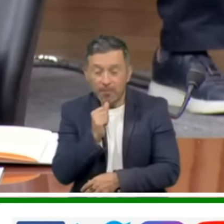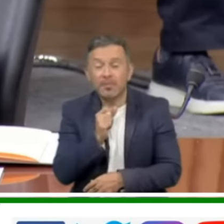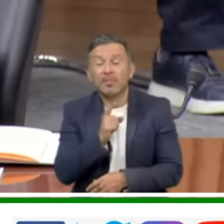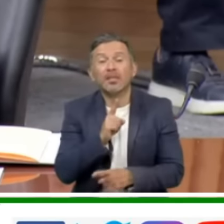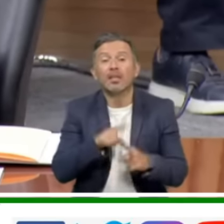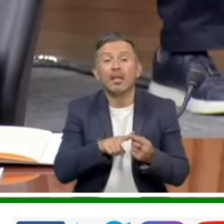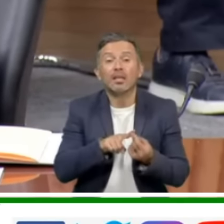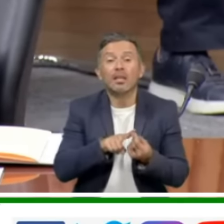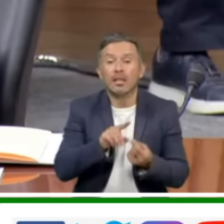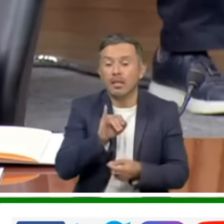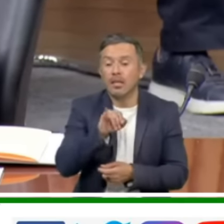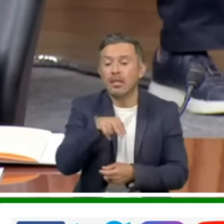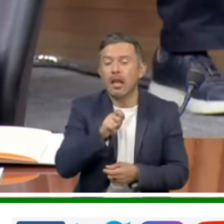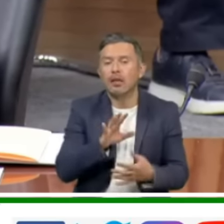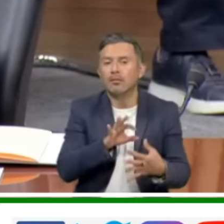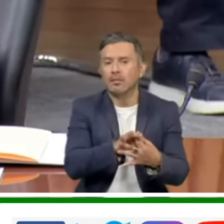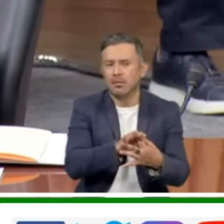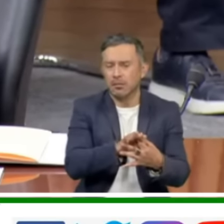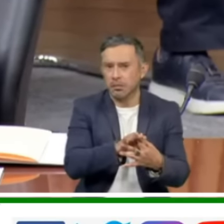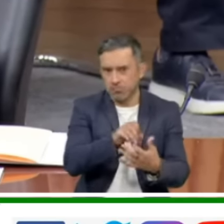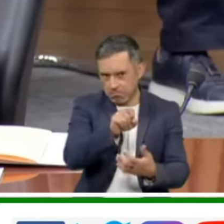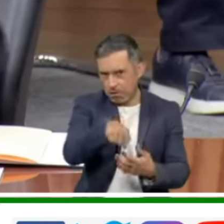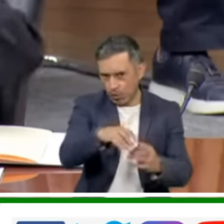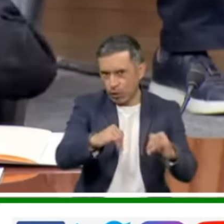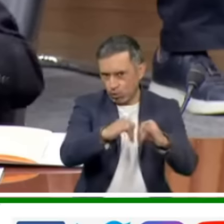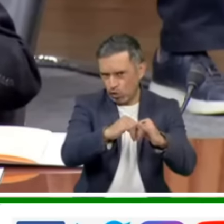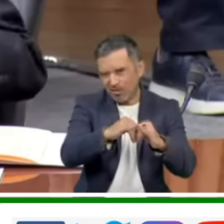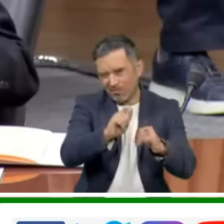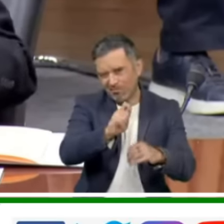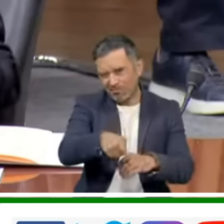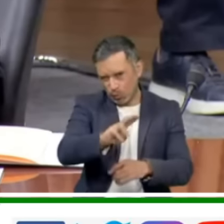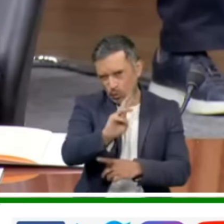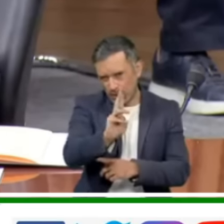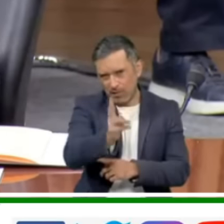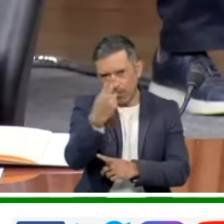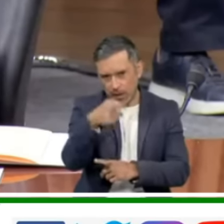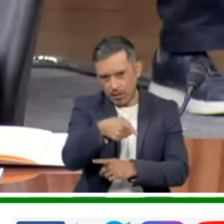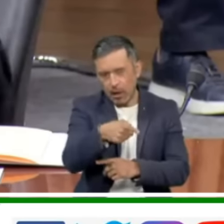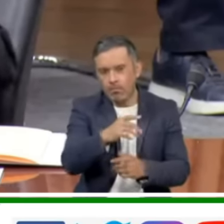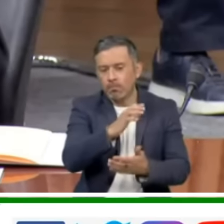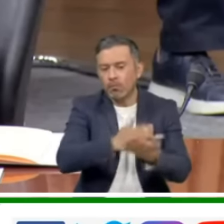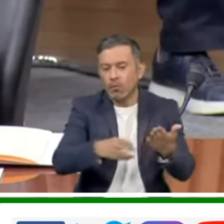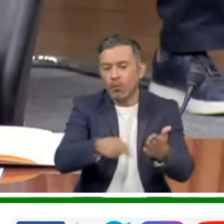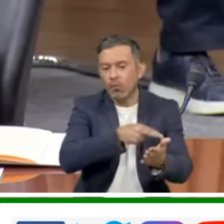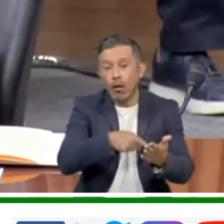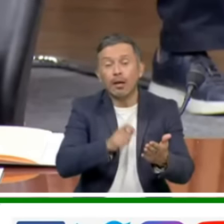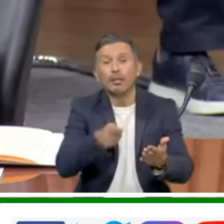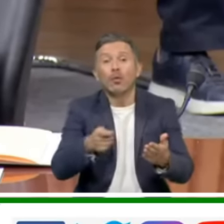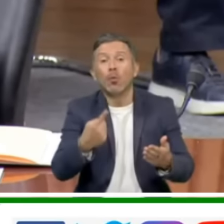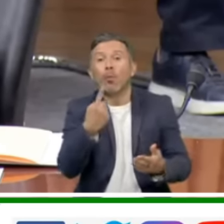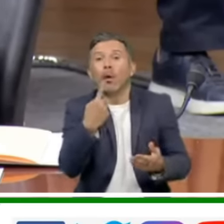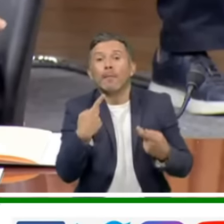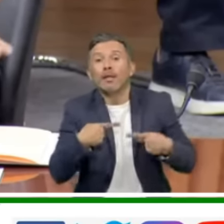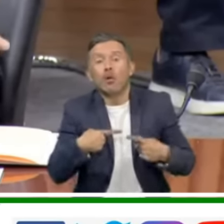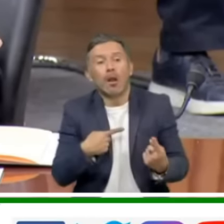es institución una universidad no puedes tener no es un ciudadano no es un